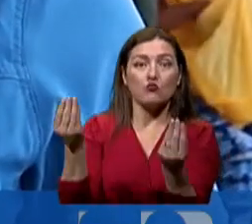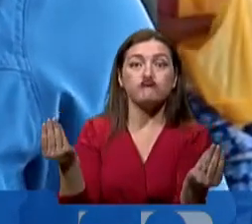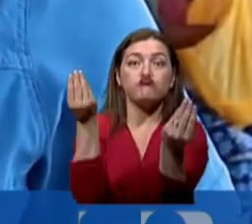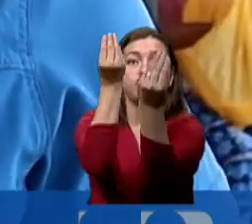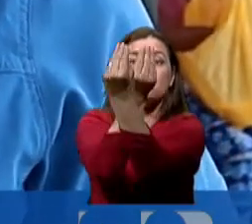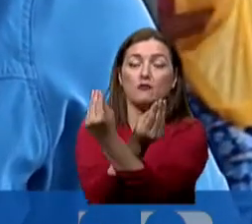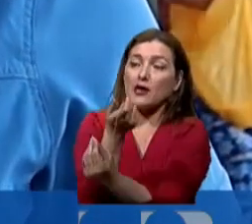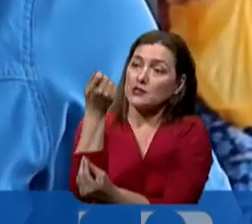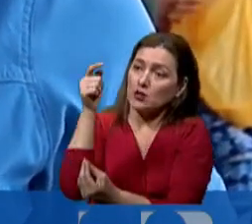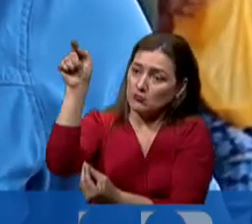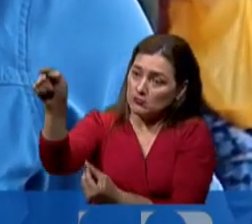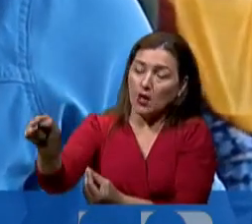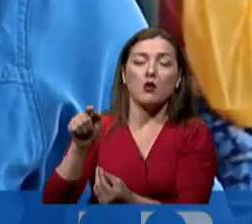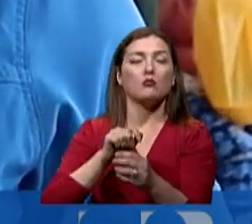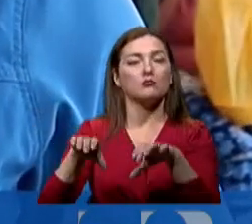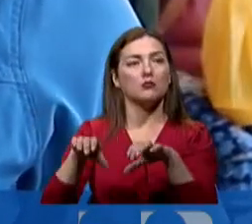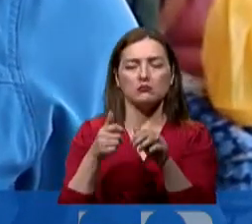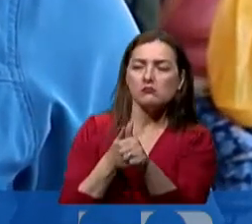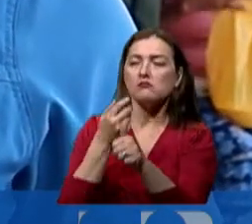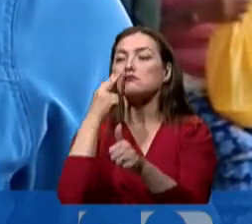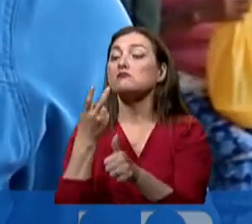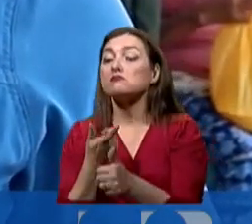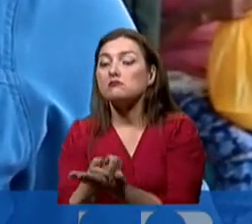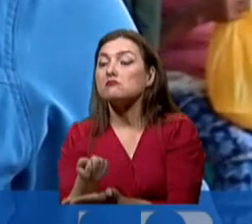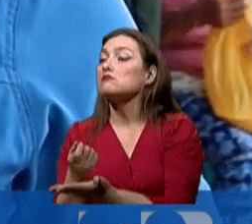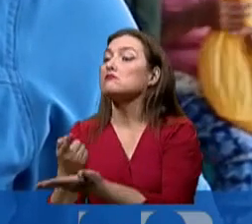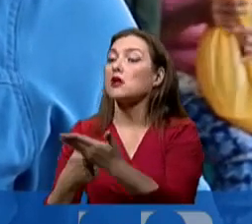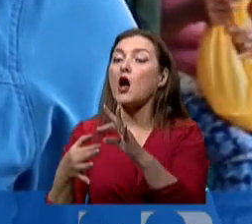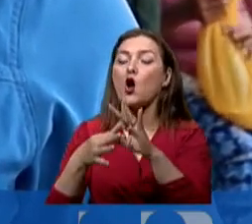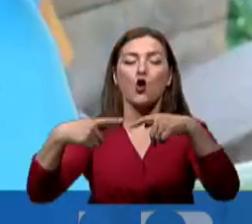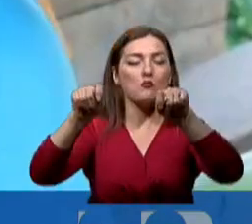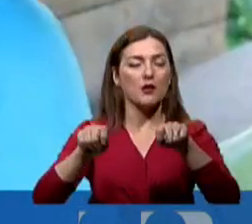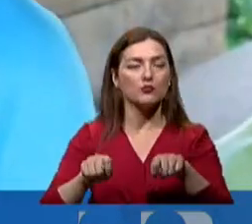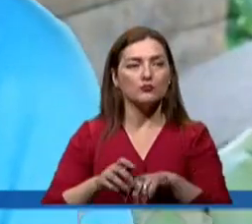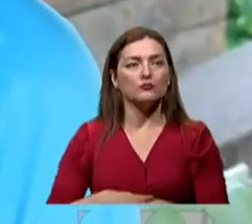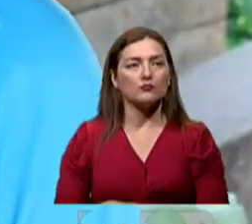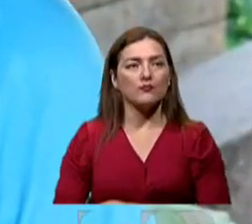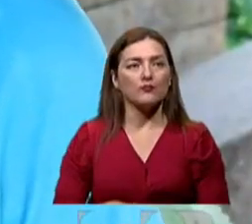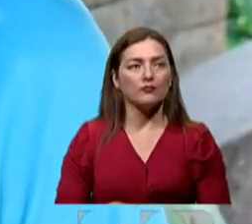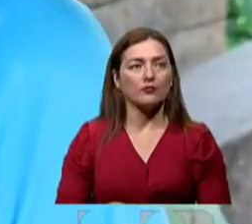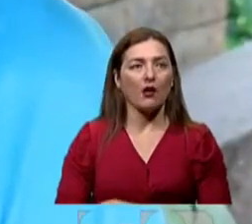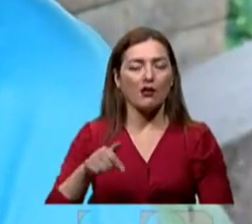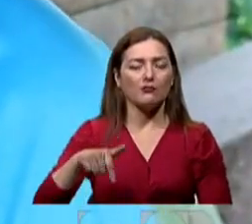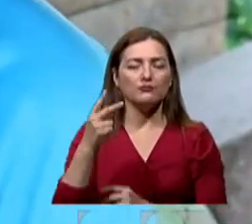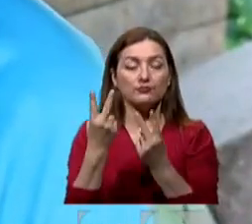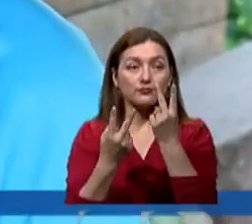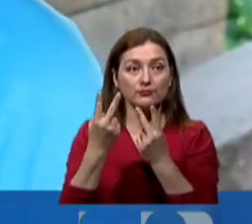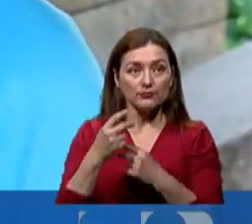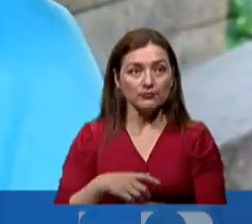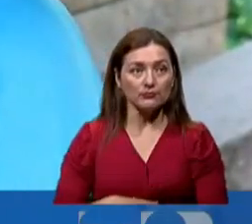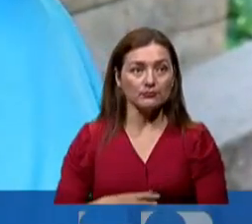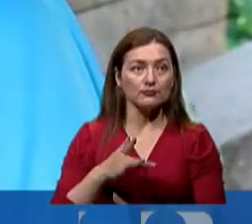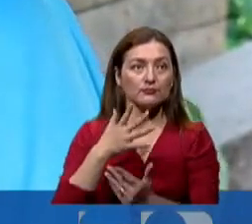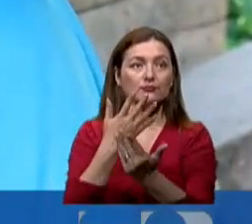en territorio articulemos y nosotros hacemos seguimiento de todos los convenios que tenemos suscritos con ellos. Sí, visitaron otra vez,